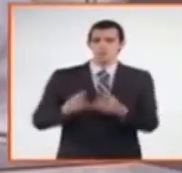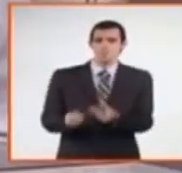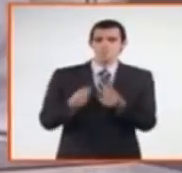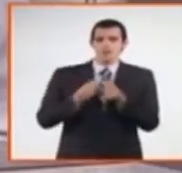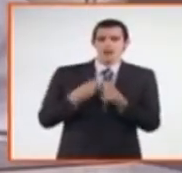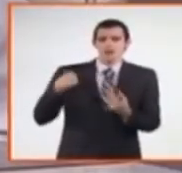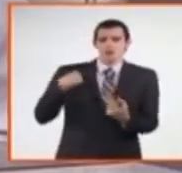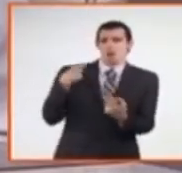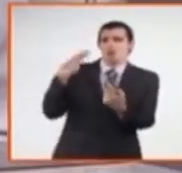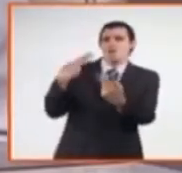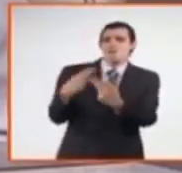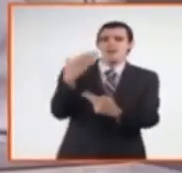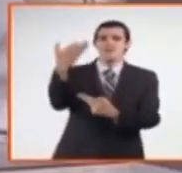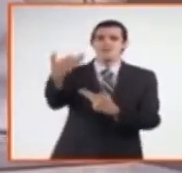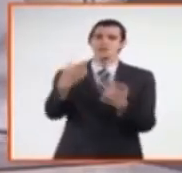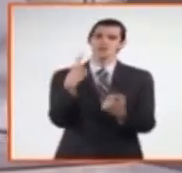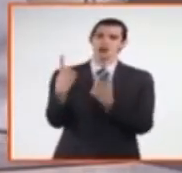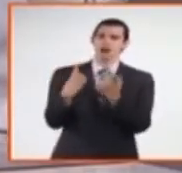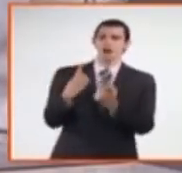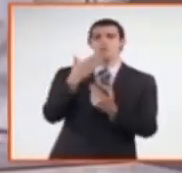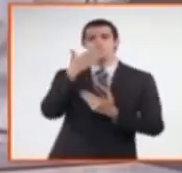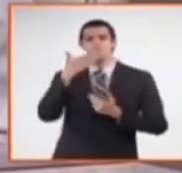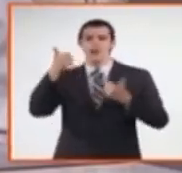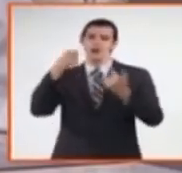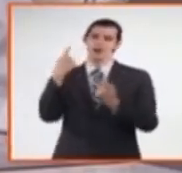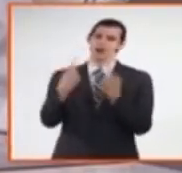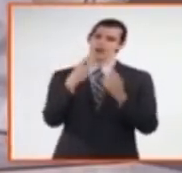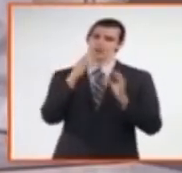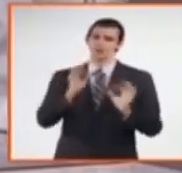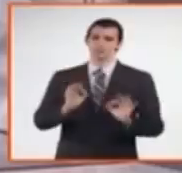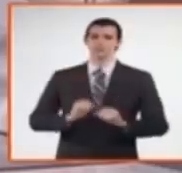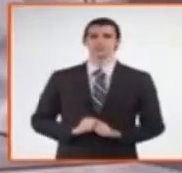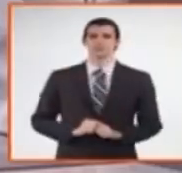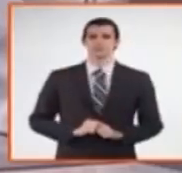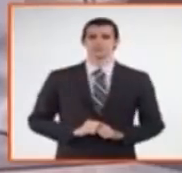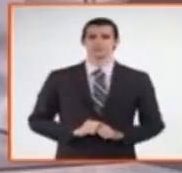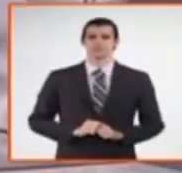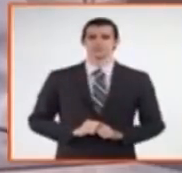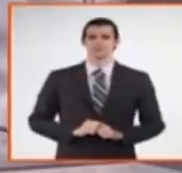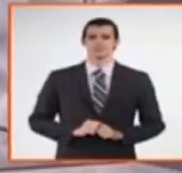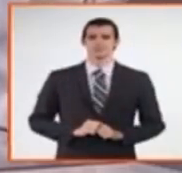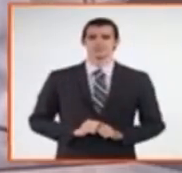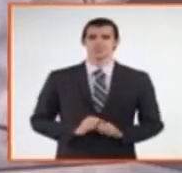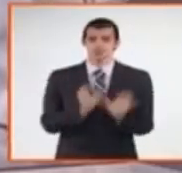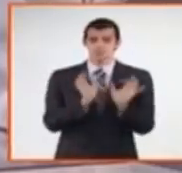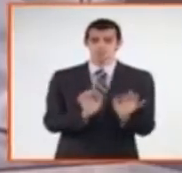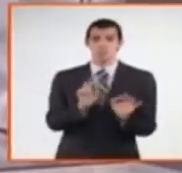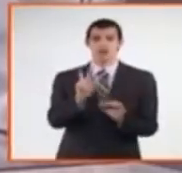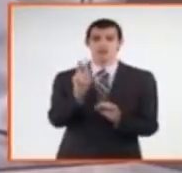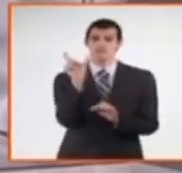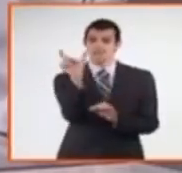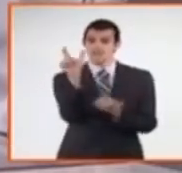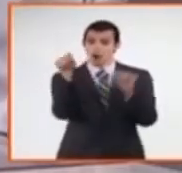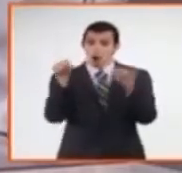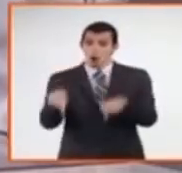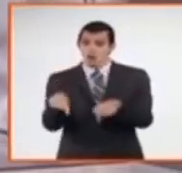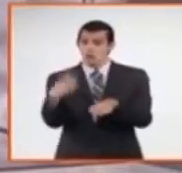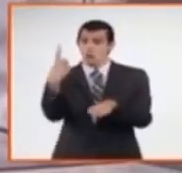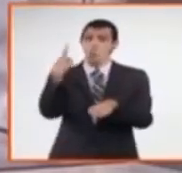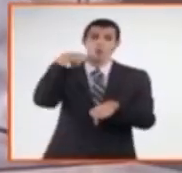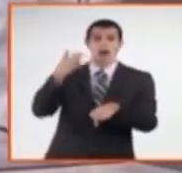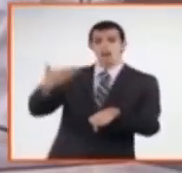cuando un poco de que la situación era muy compleja apareció aquella primera